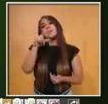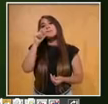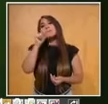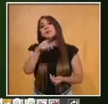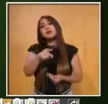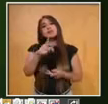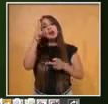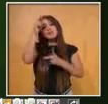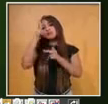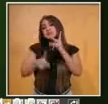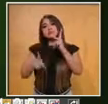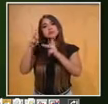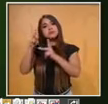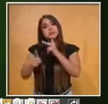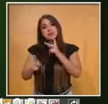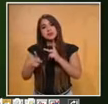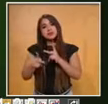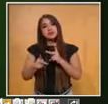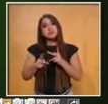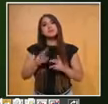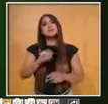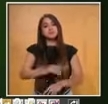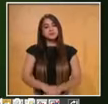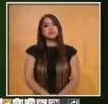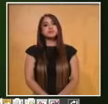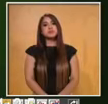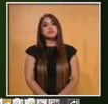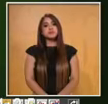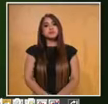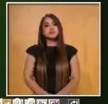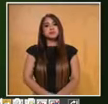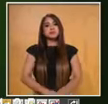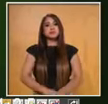misma parte del entero.